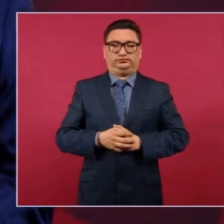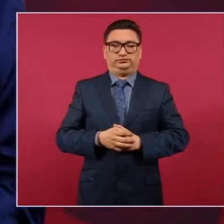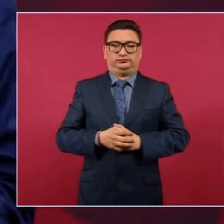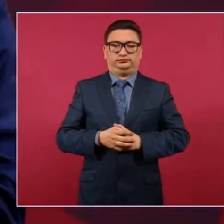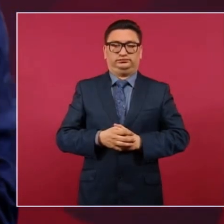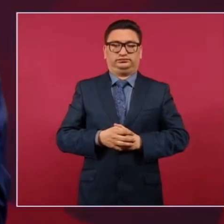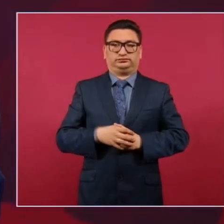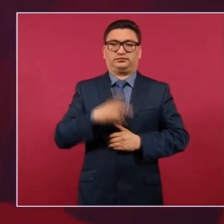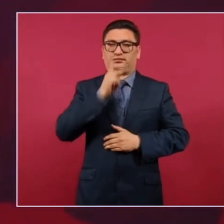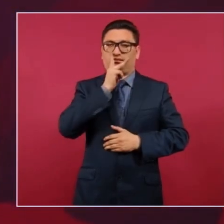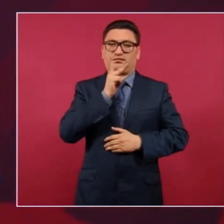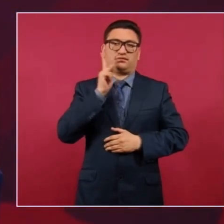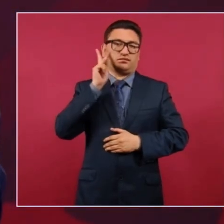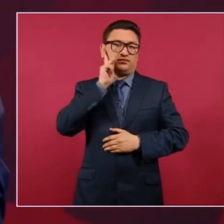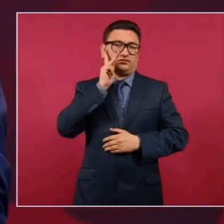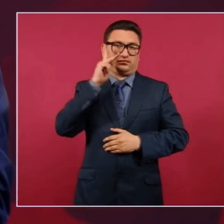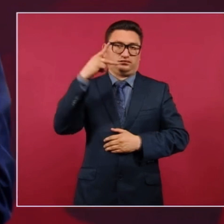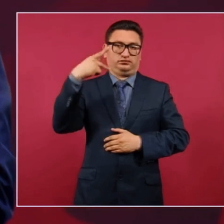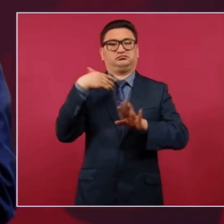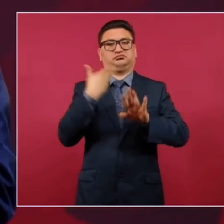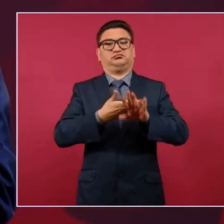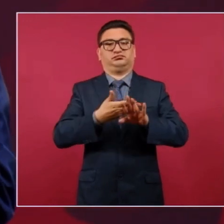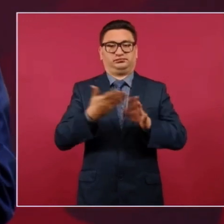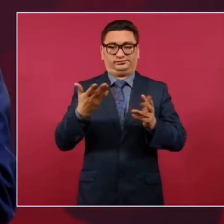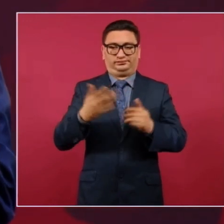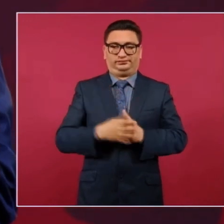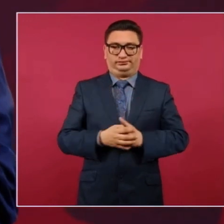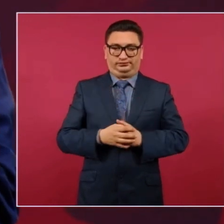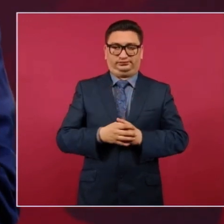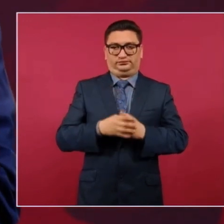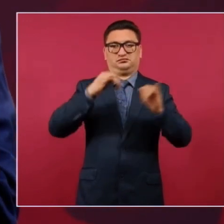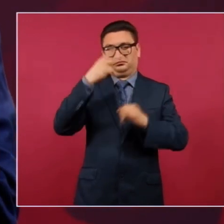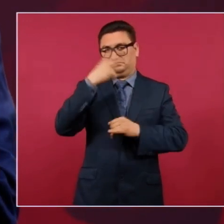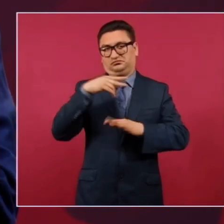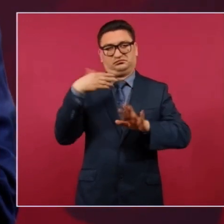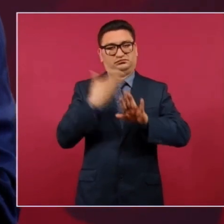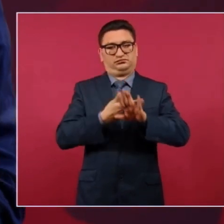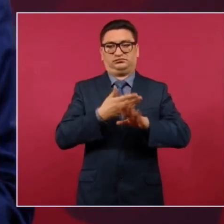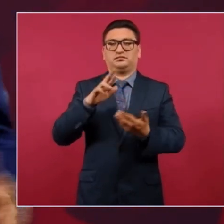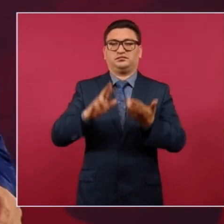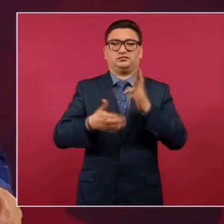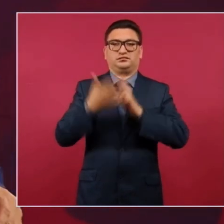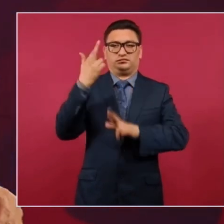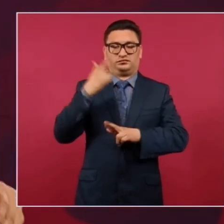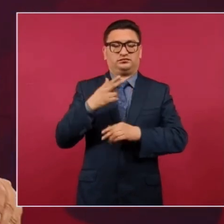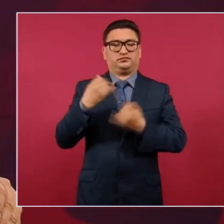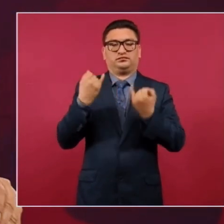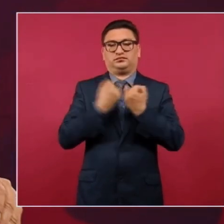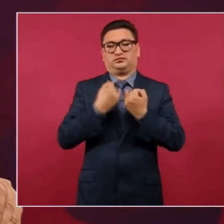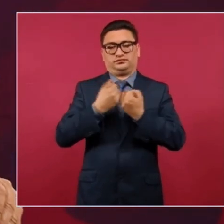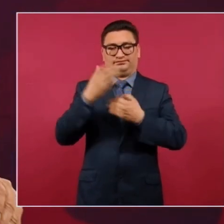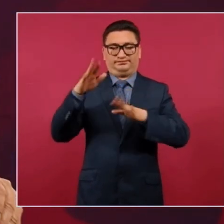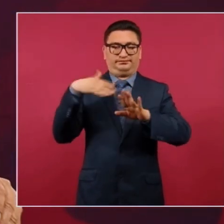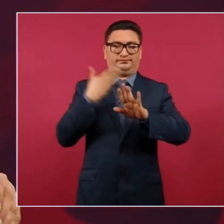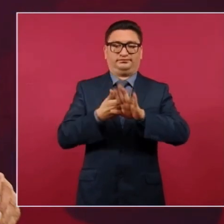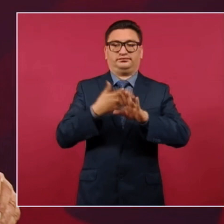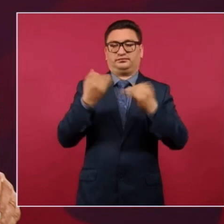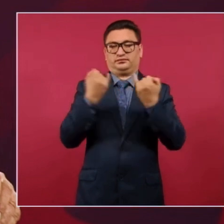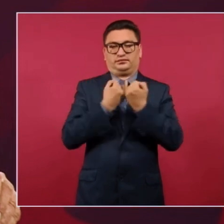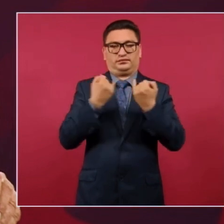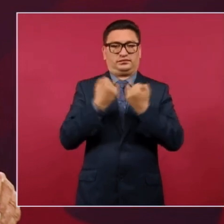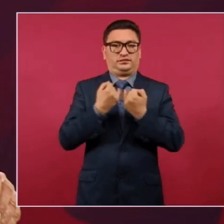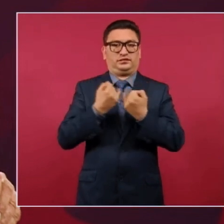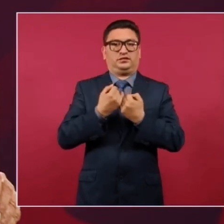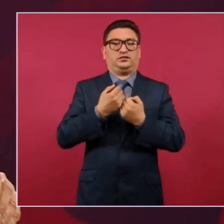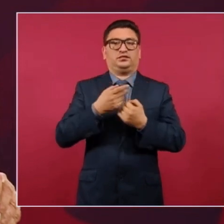el Papa de ese entonces en contra de la independencia de México. En la Reforma, igual, hasta